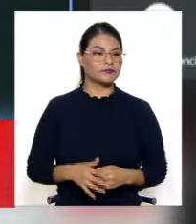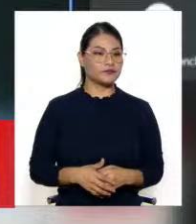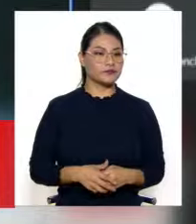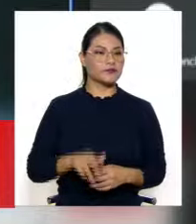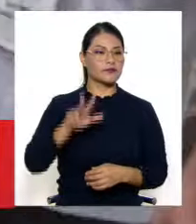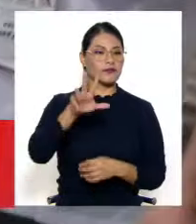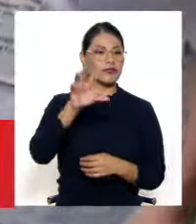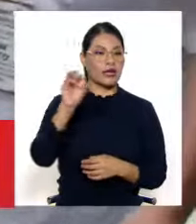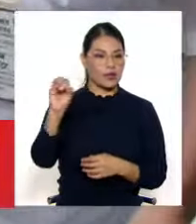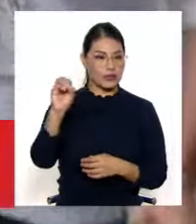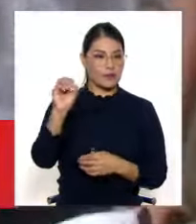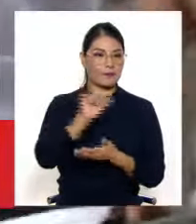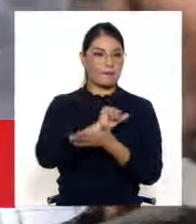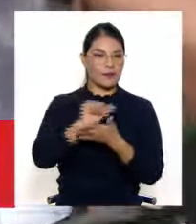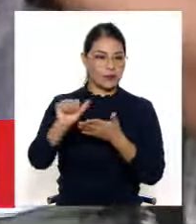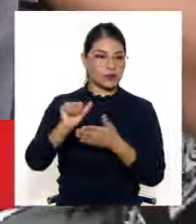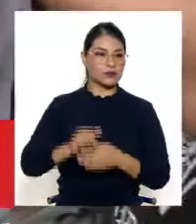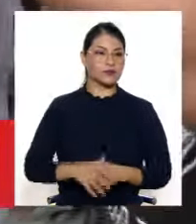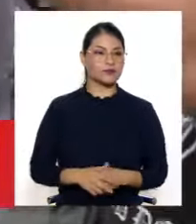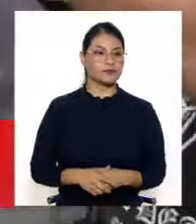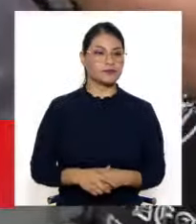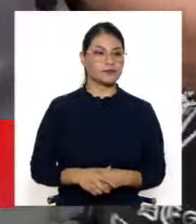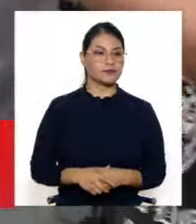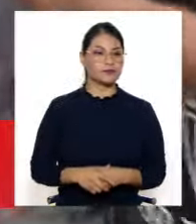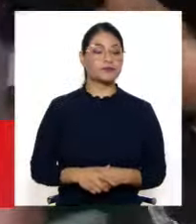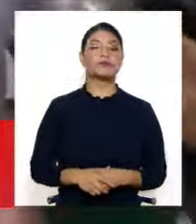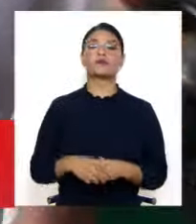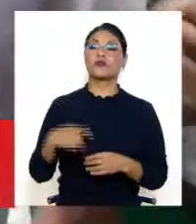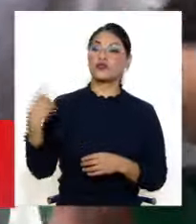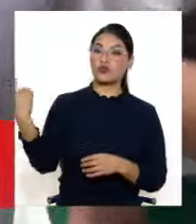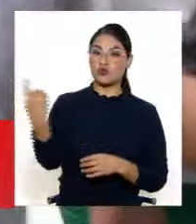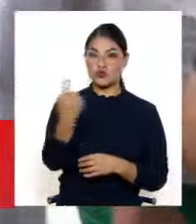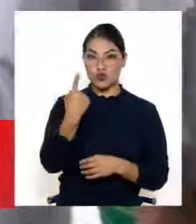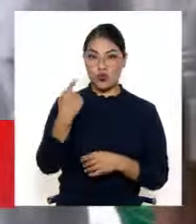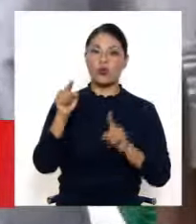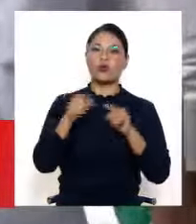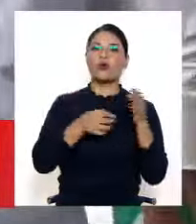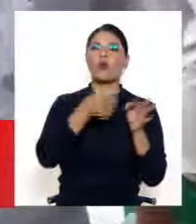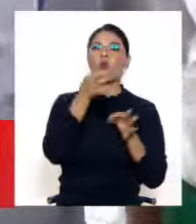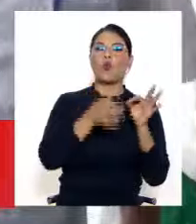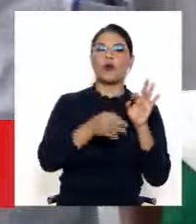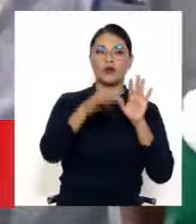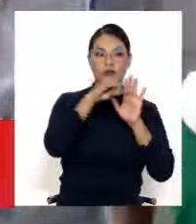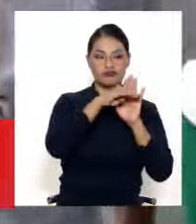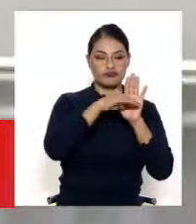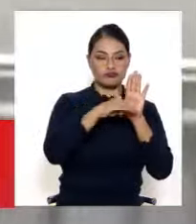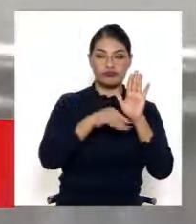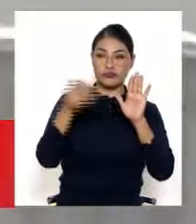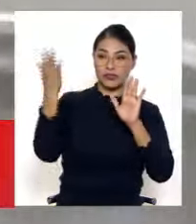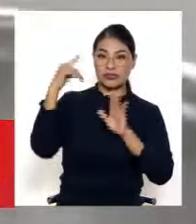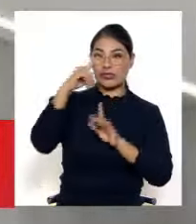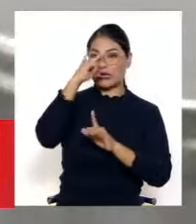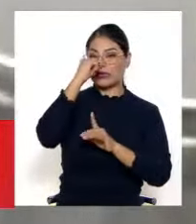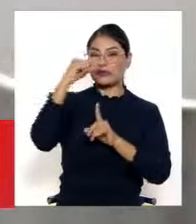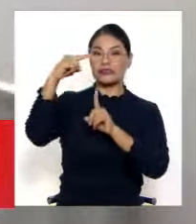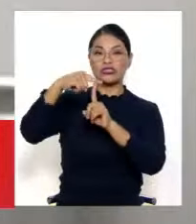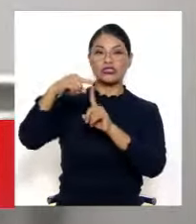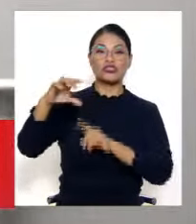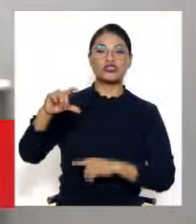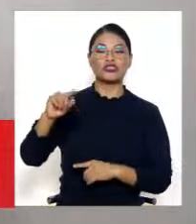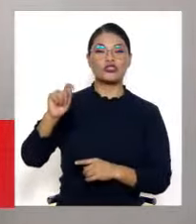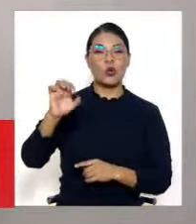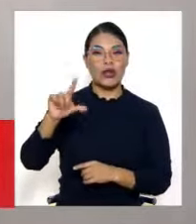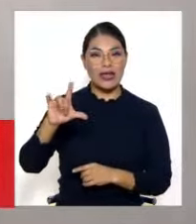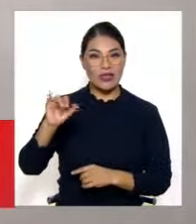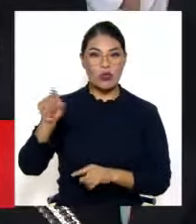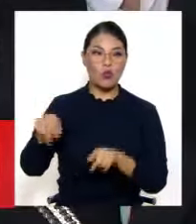30 meses según el magistrado todos los elementos de juicio obraron en contra del exmandatario como su demora de